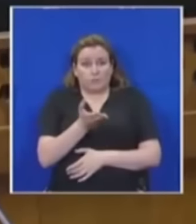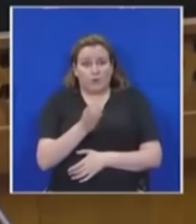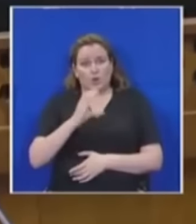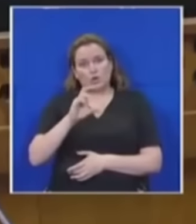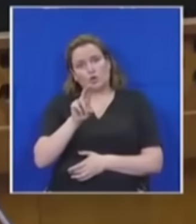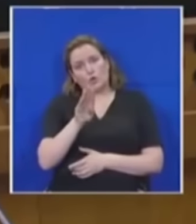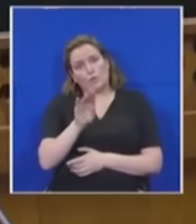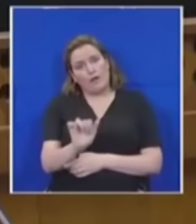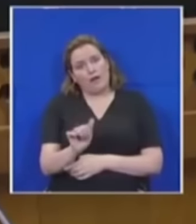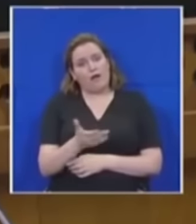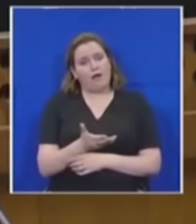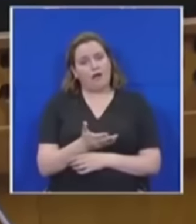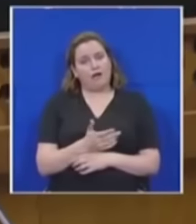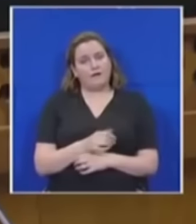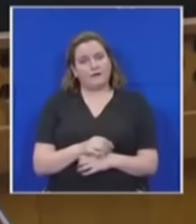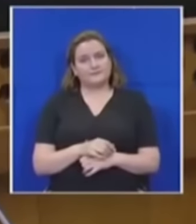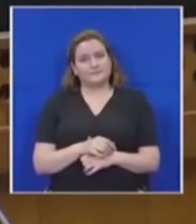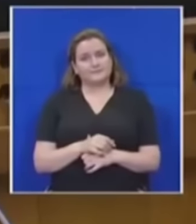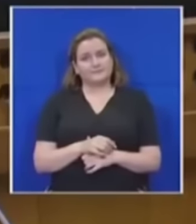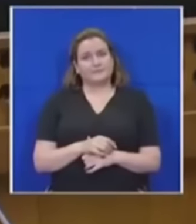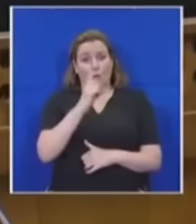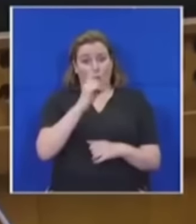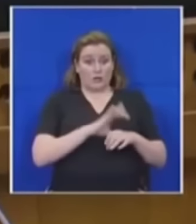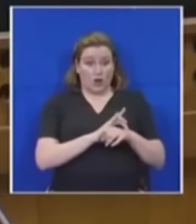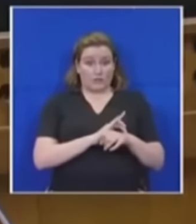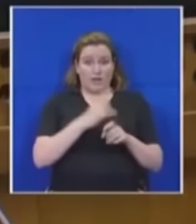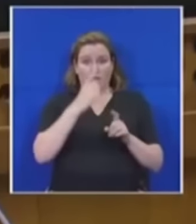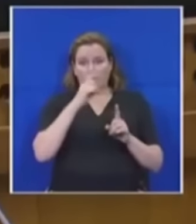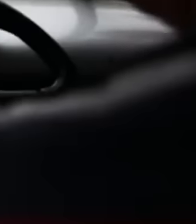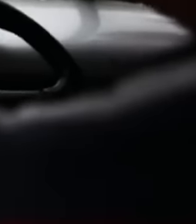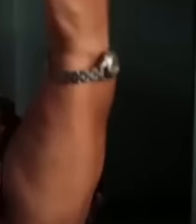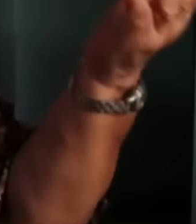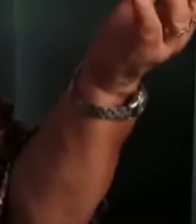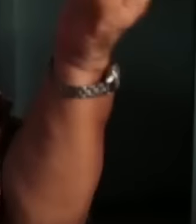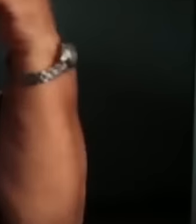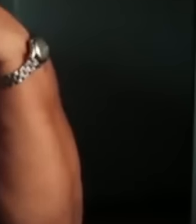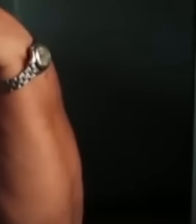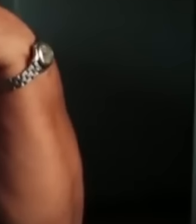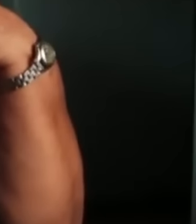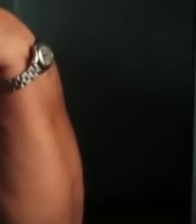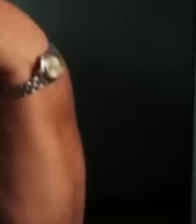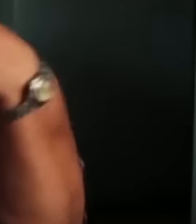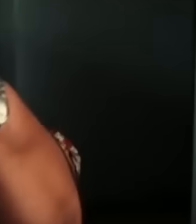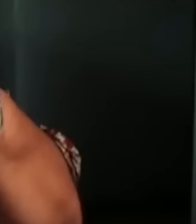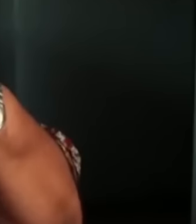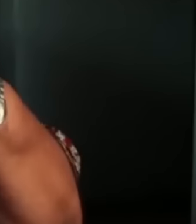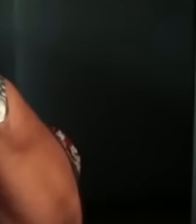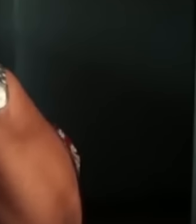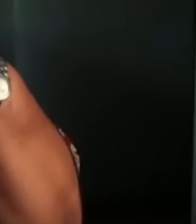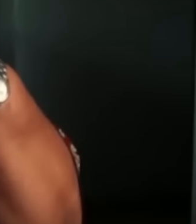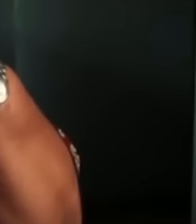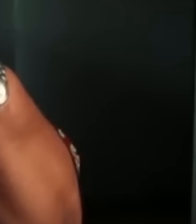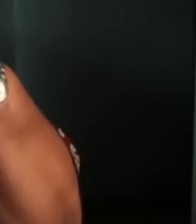there's a ratio of one doctor per 155 people. Yo trabajo 8 horas como